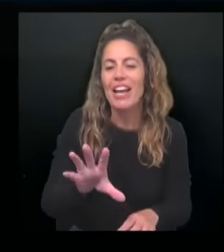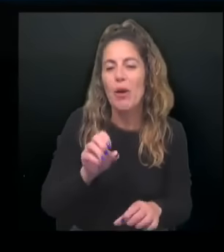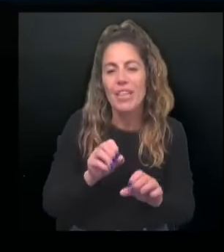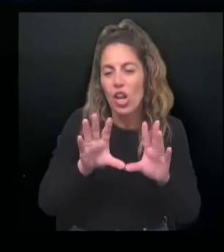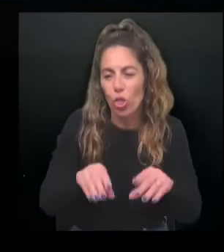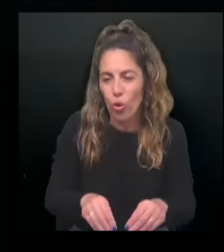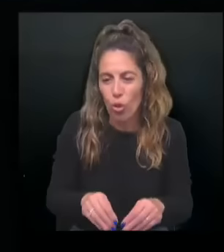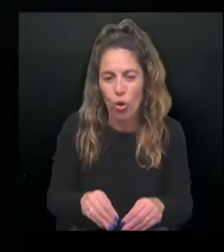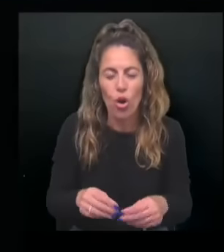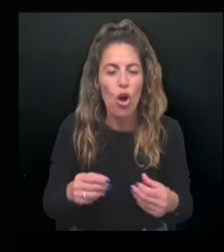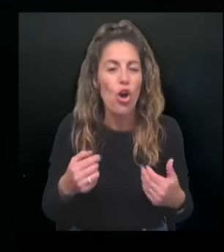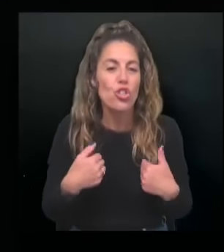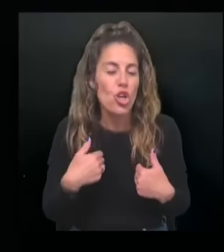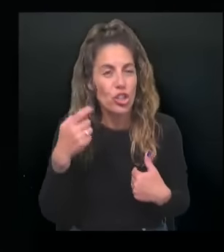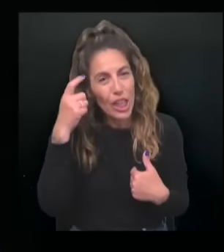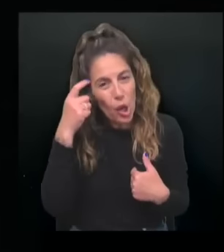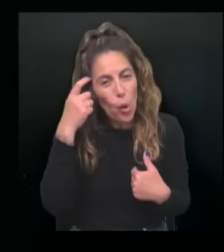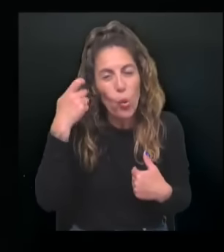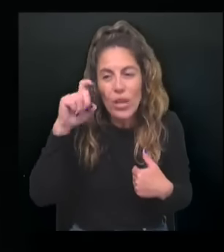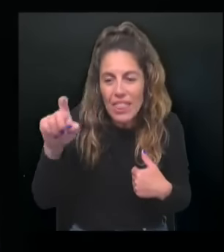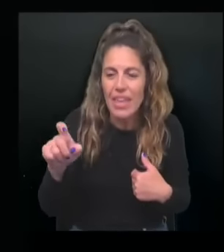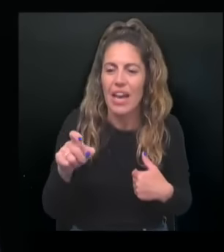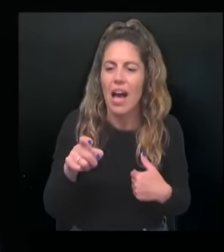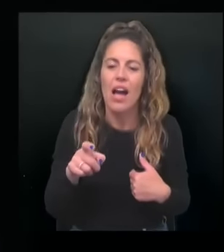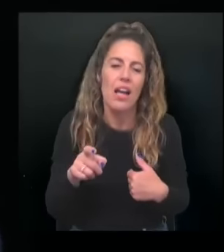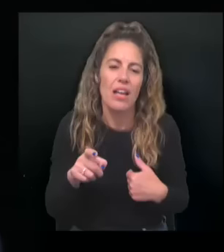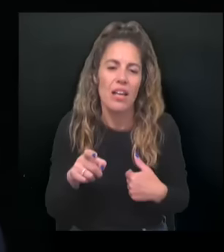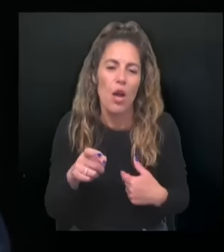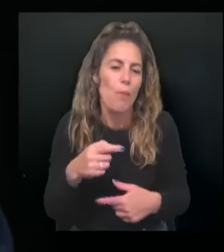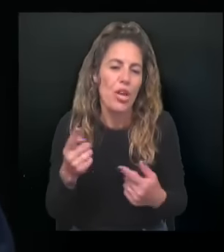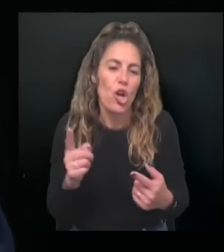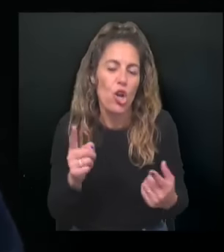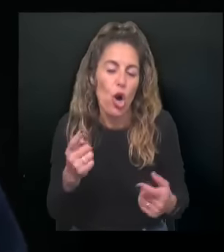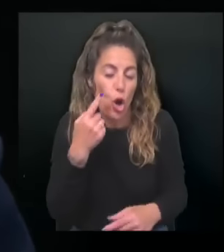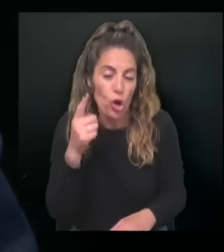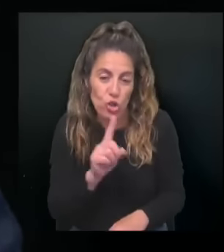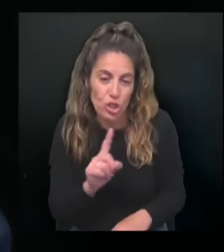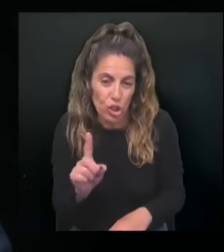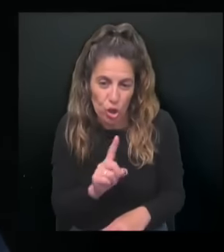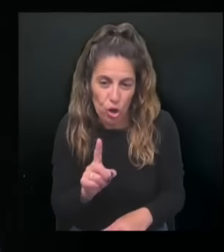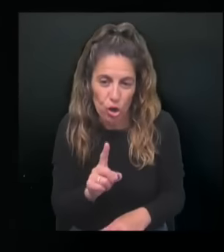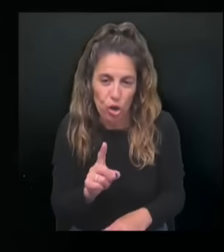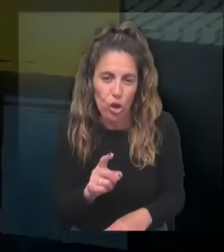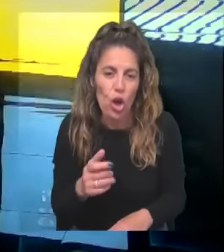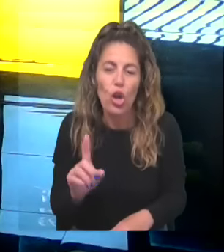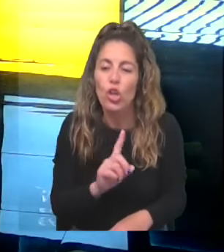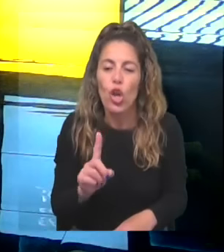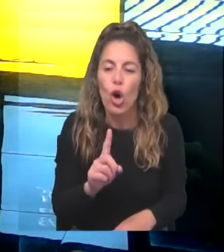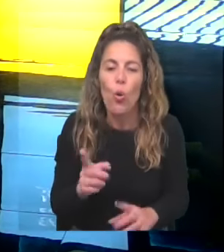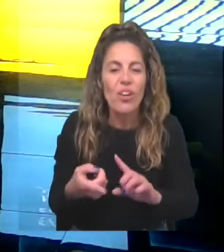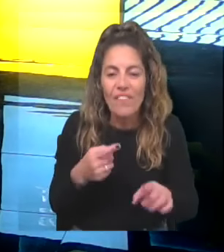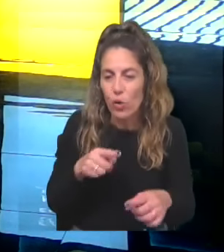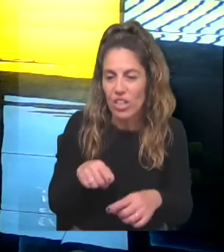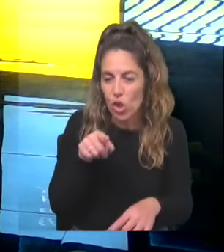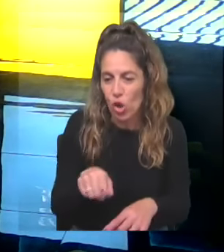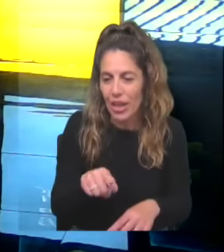yo tengo una referencia de él, ¿tá? Pero no lo conocí, o no tuve una vinculación con